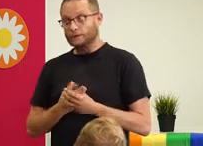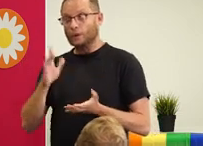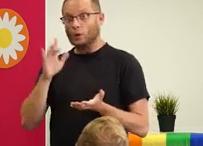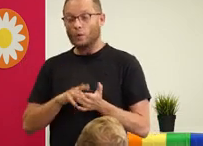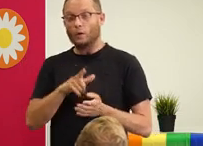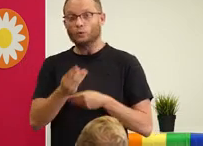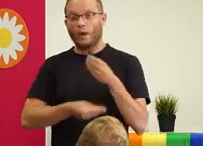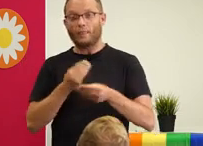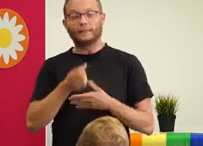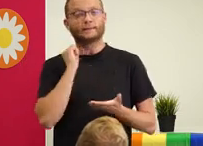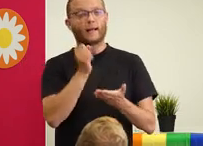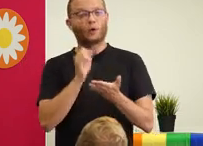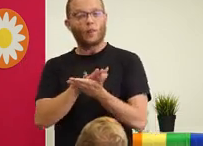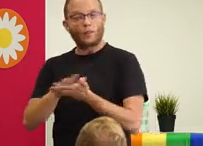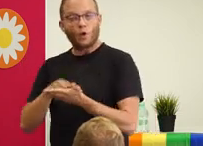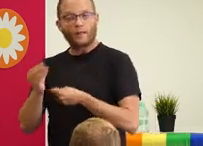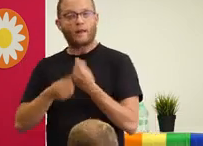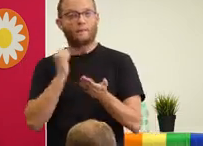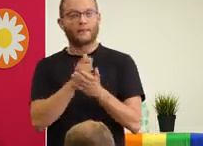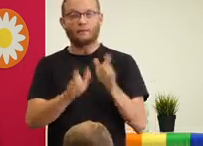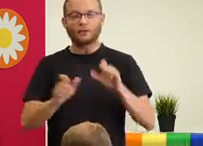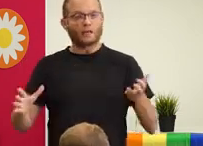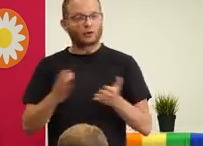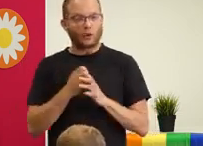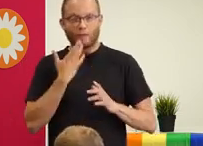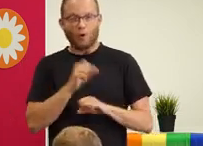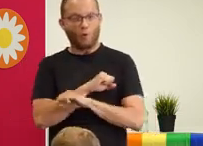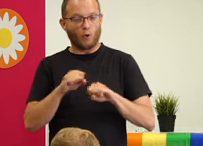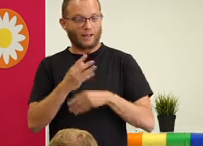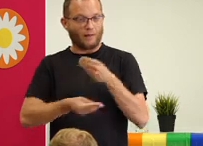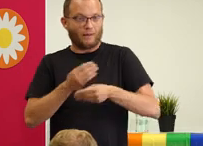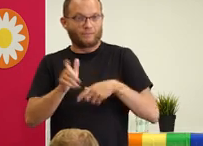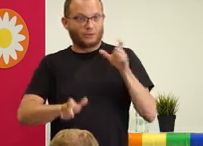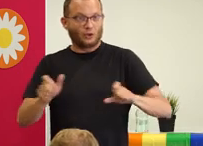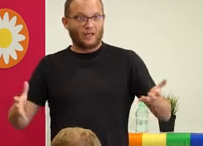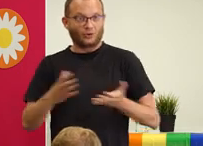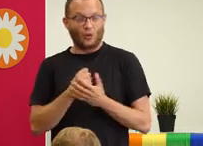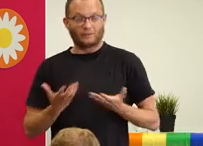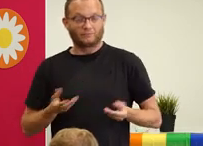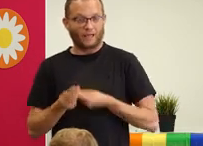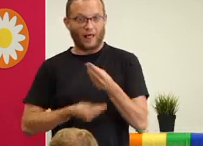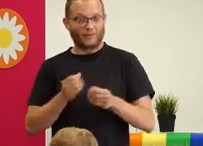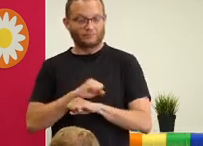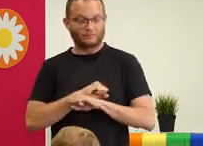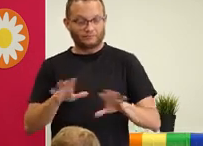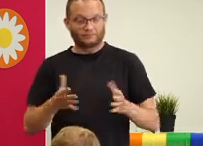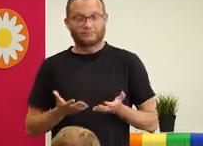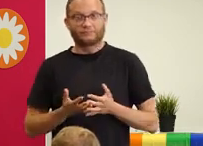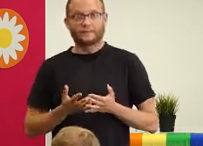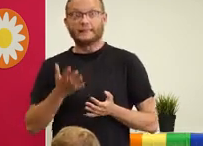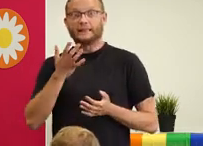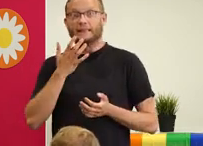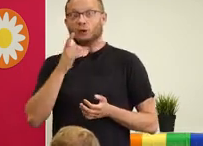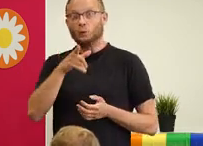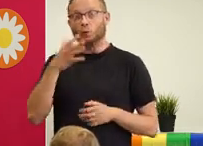cuando tú haces un genocidio, matas a todo el mundo, porque tu bomba va a caer y va a matar a todo y tal. Entonces, si